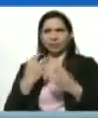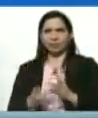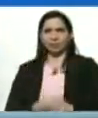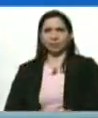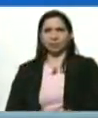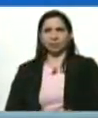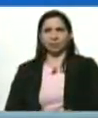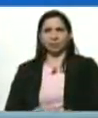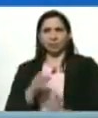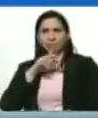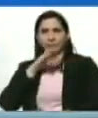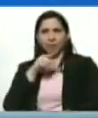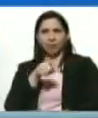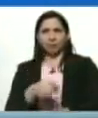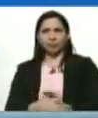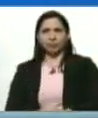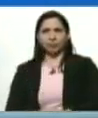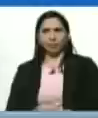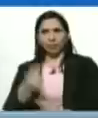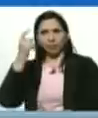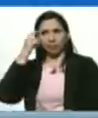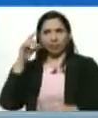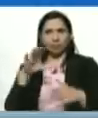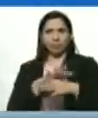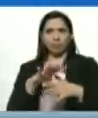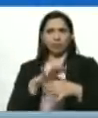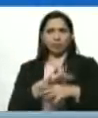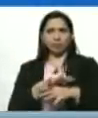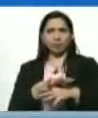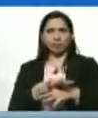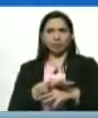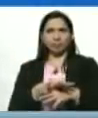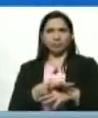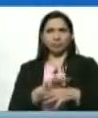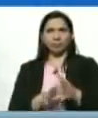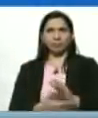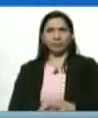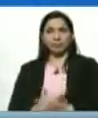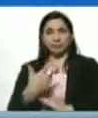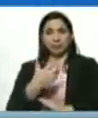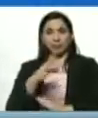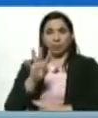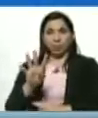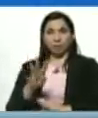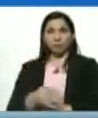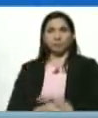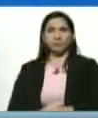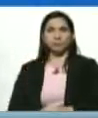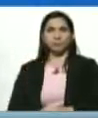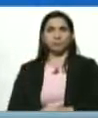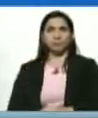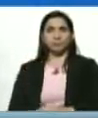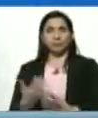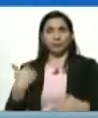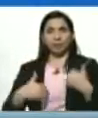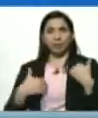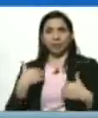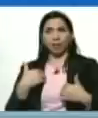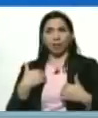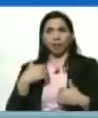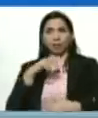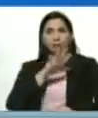ya vas a hablar tal vez el día martes 3 y 4 el día miércoles